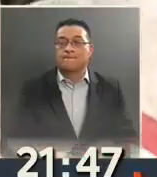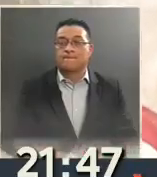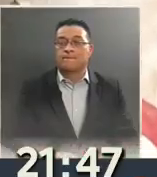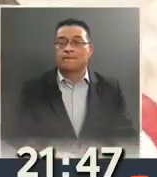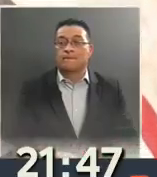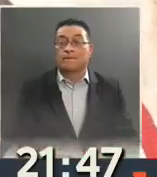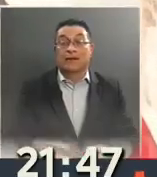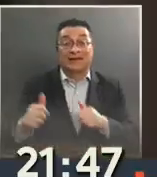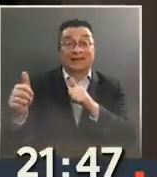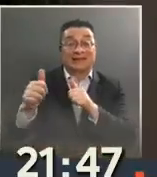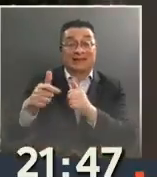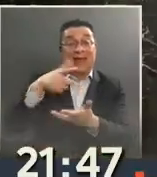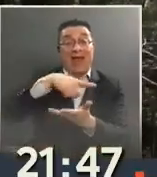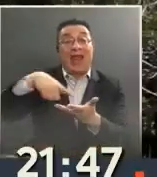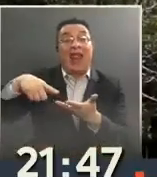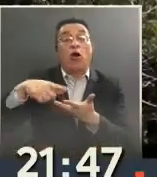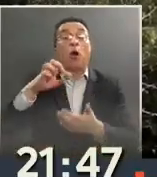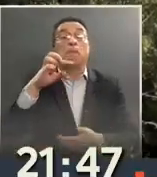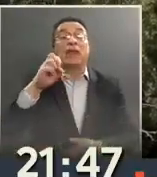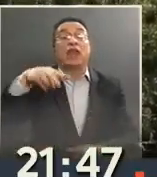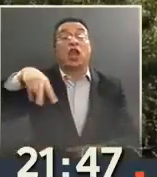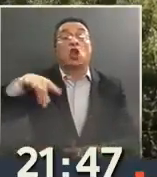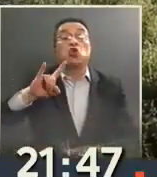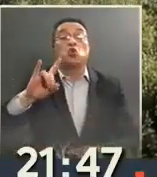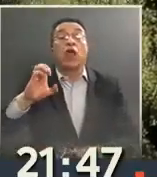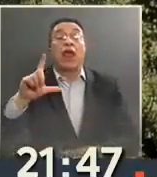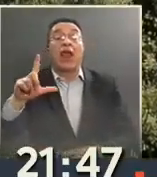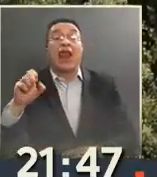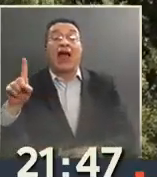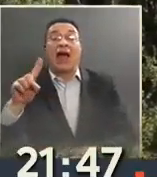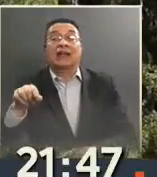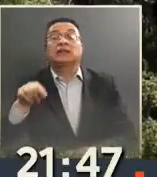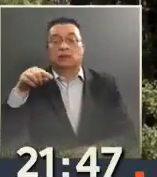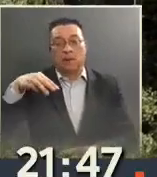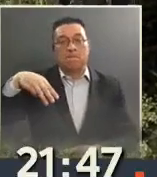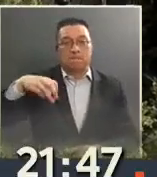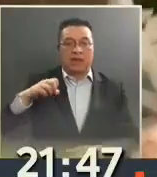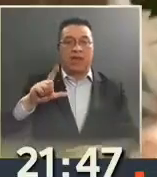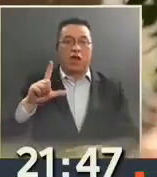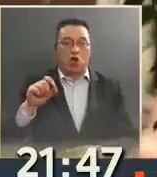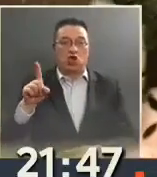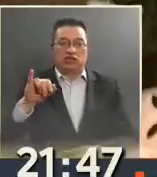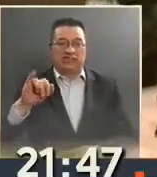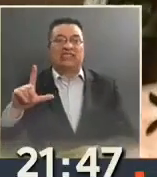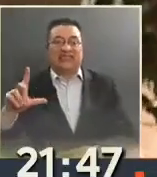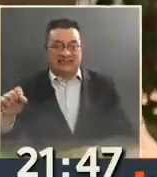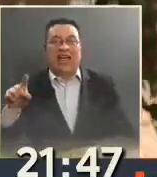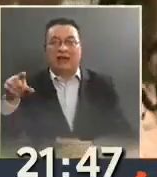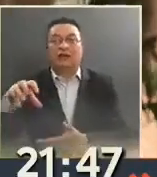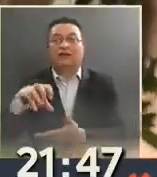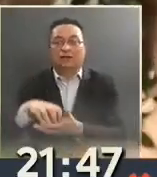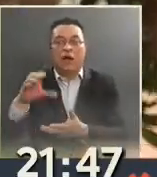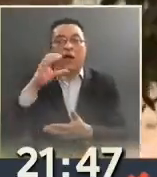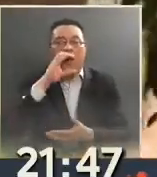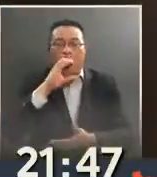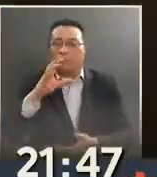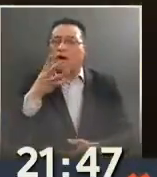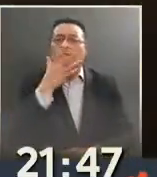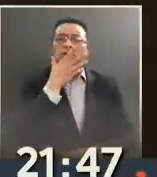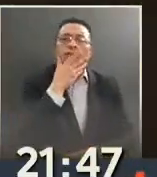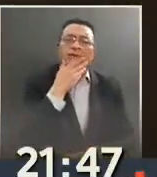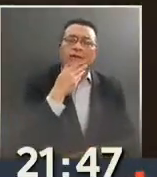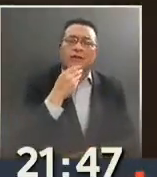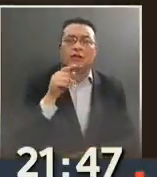Cerca del lago Peñuelas y a kilómetros de Casablanca se ubica Melosilla, un sector rural de esos que guarda un encanto único. Acá